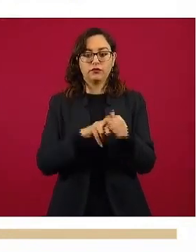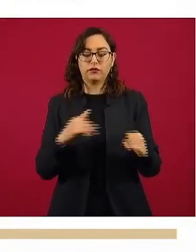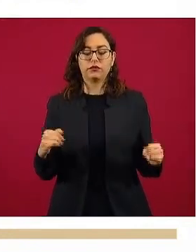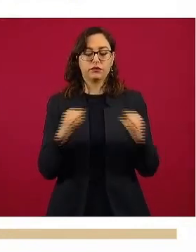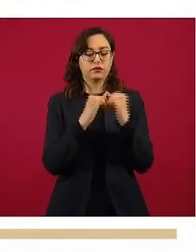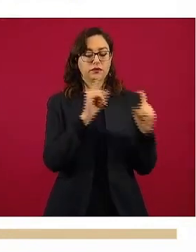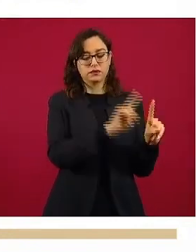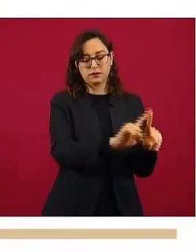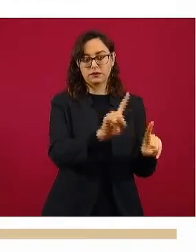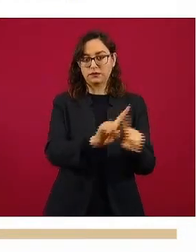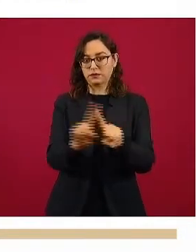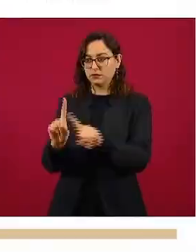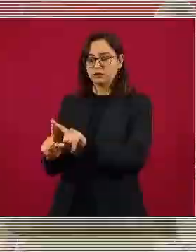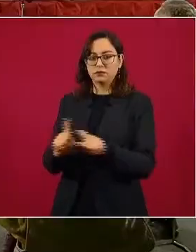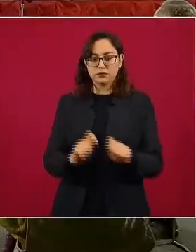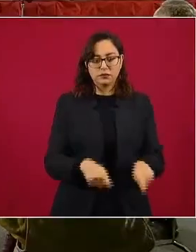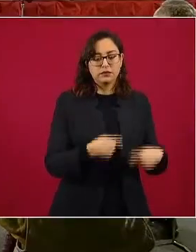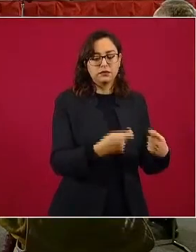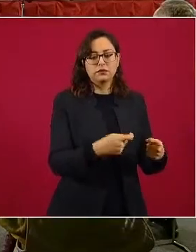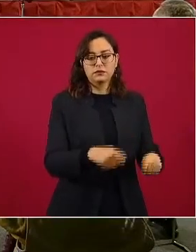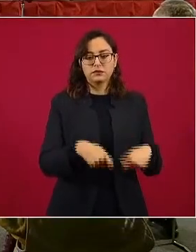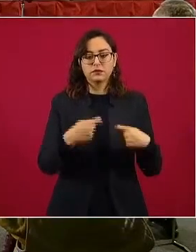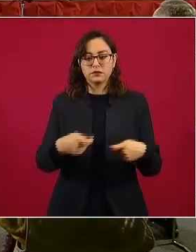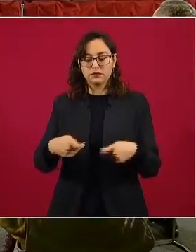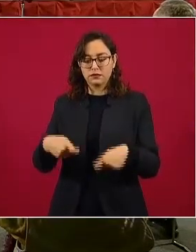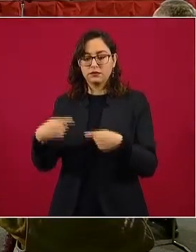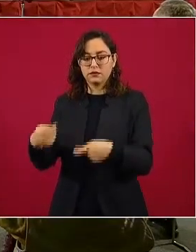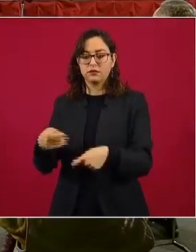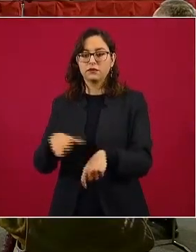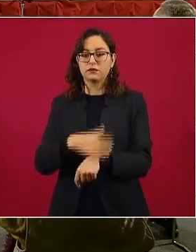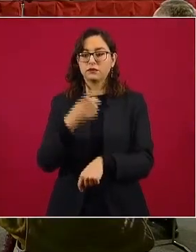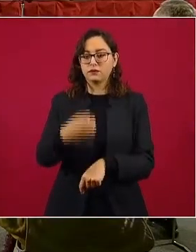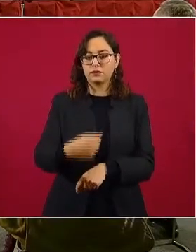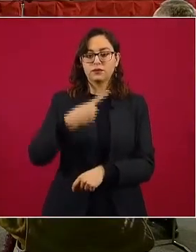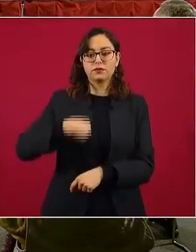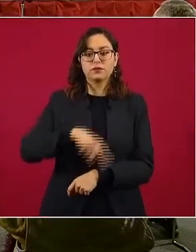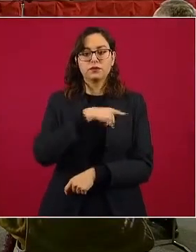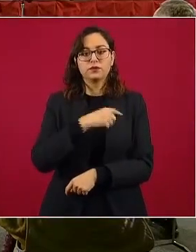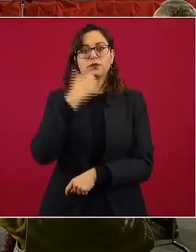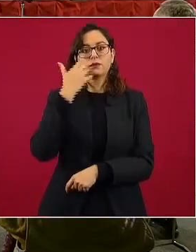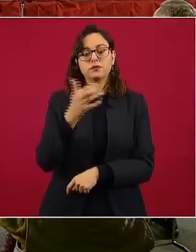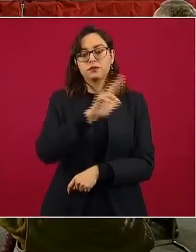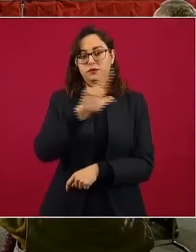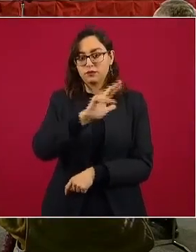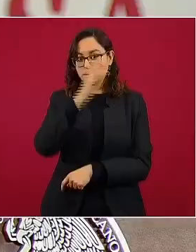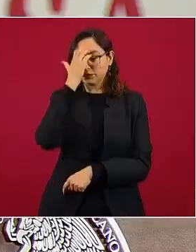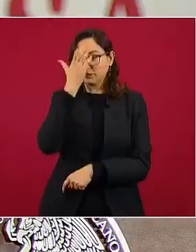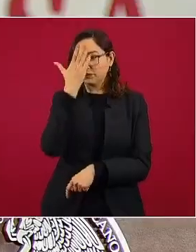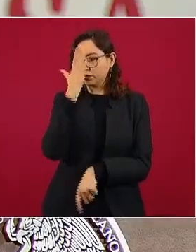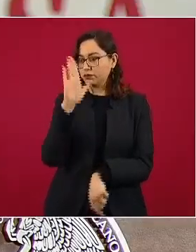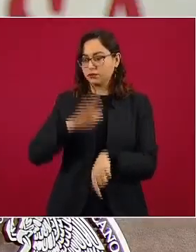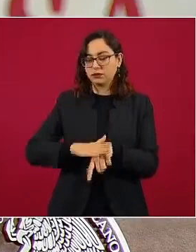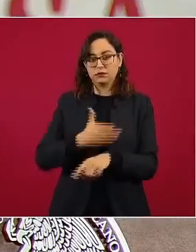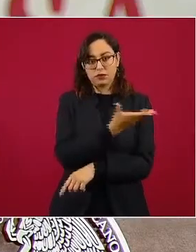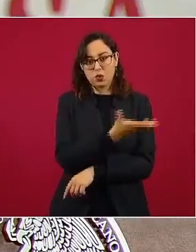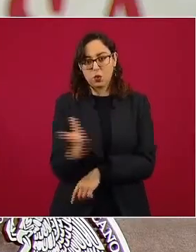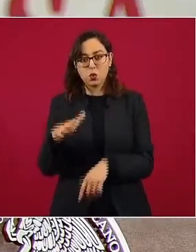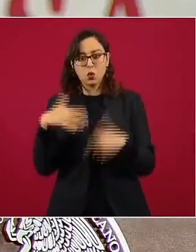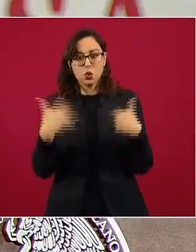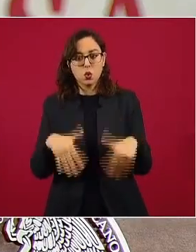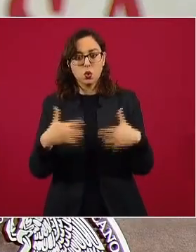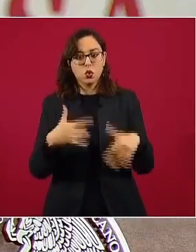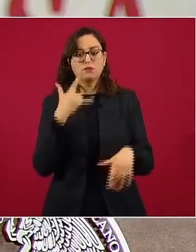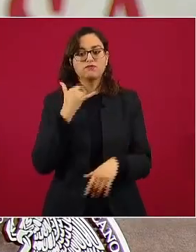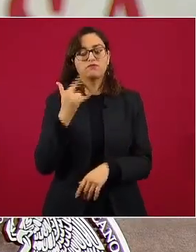pública de nuestro país. Con esto estamos buscando reconocer y recordar el esfuerzo de todo el personal. La